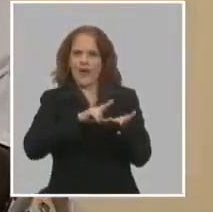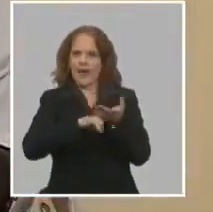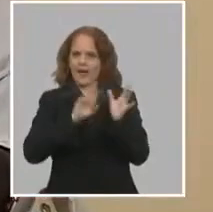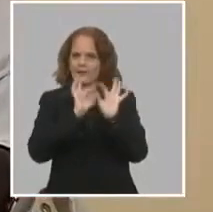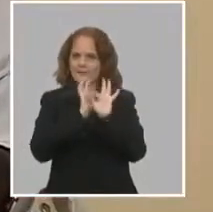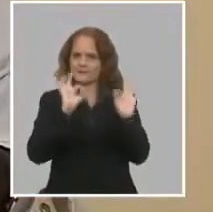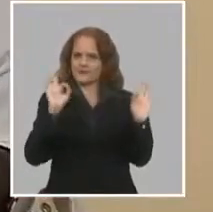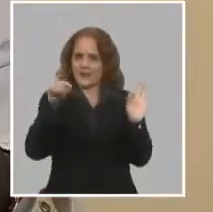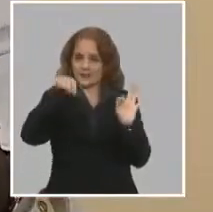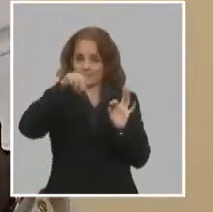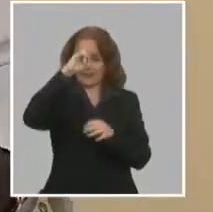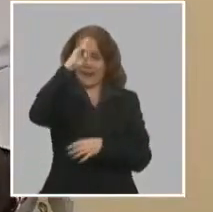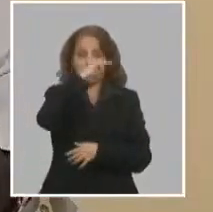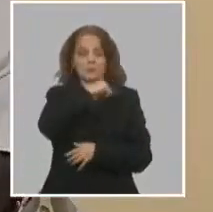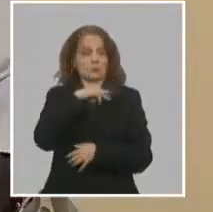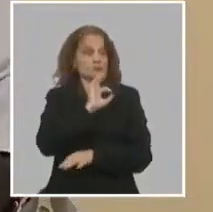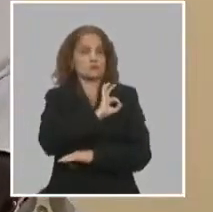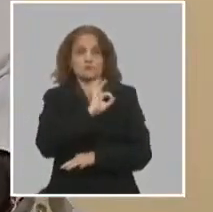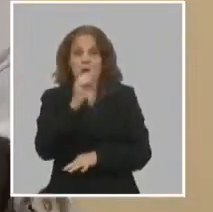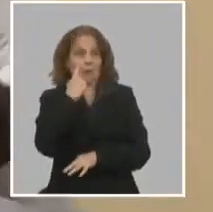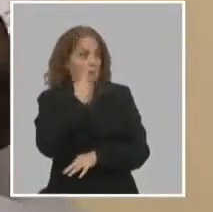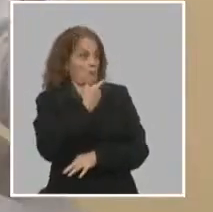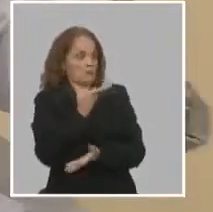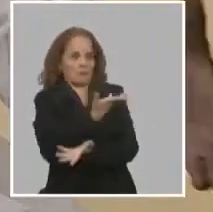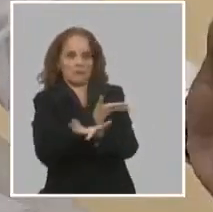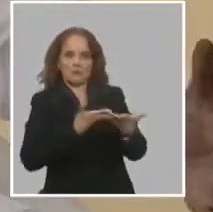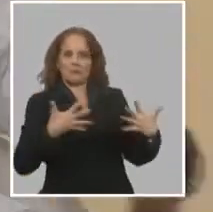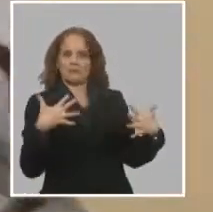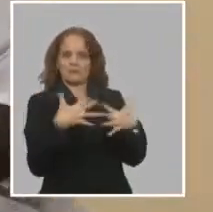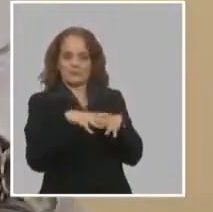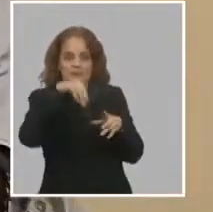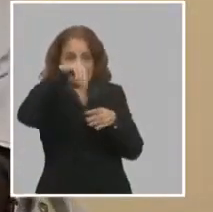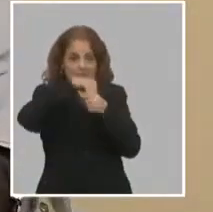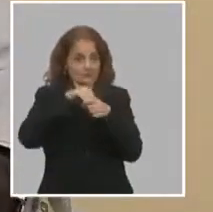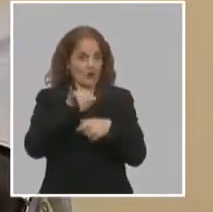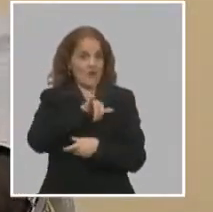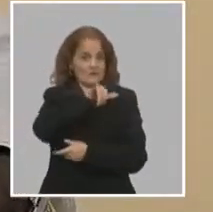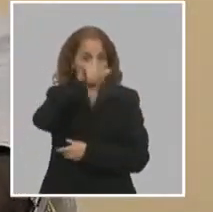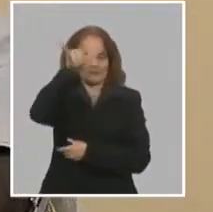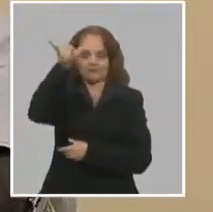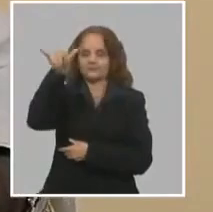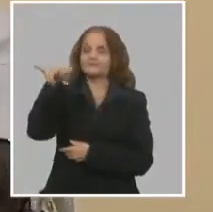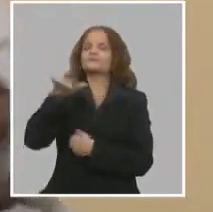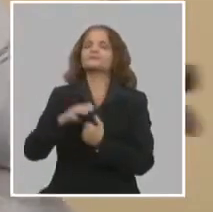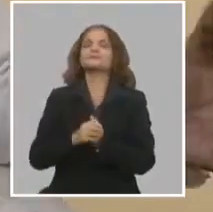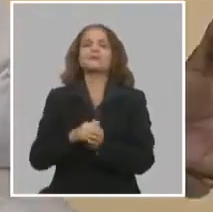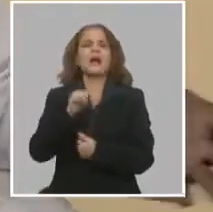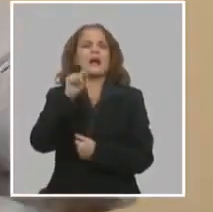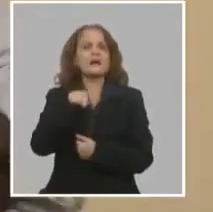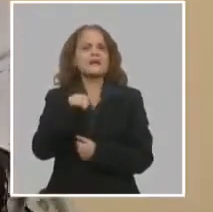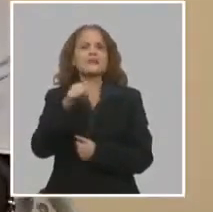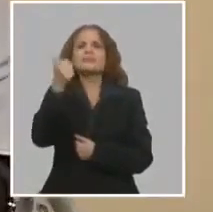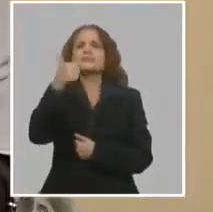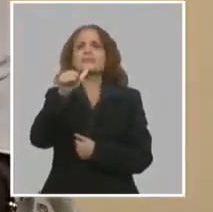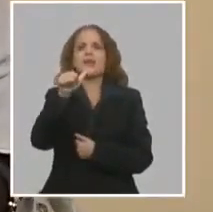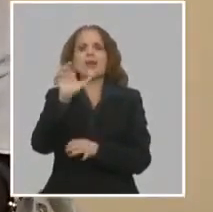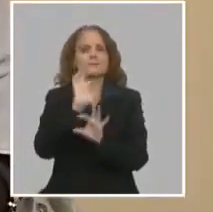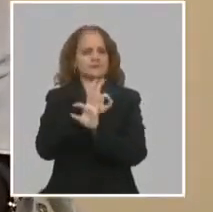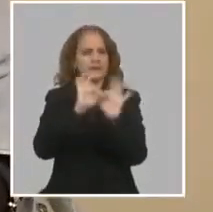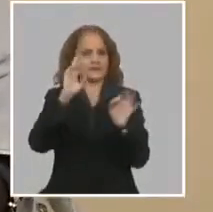especialistas que llevábamos, porque no lo conocíamos prácticamente, a pesar de 10 especialistas de diferentes